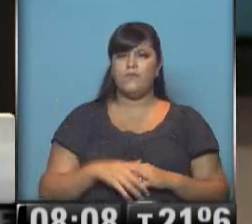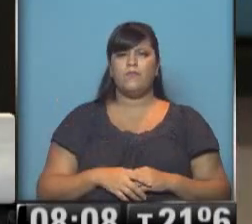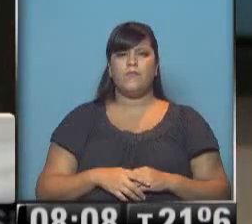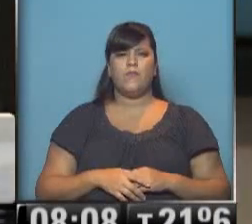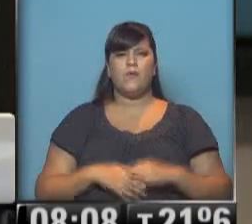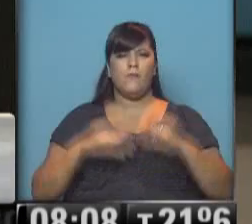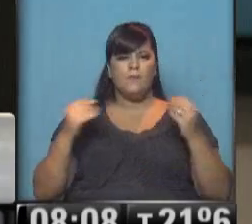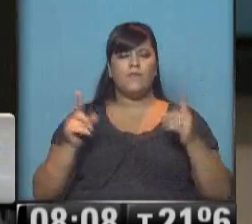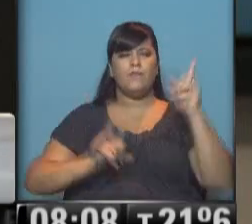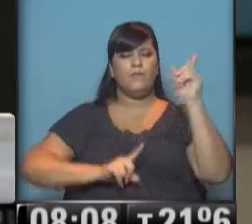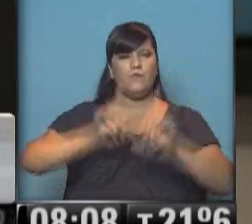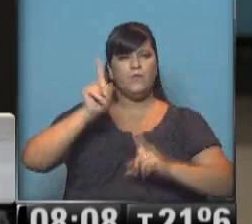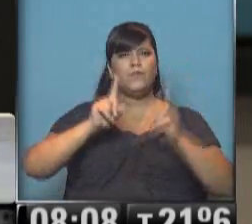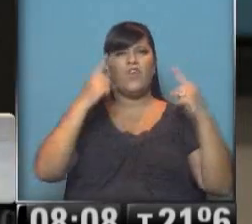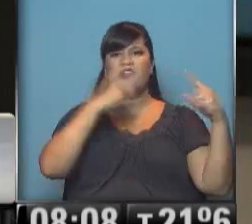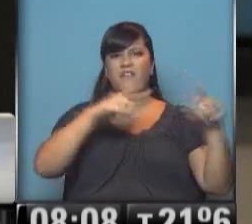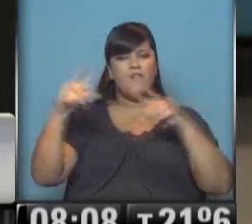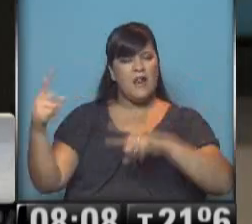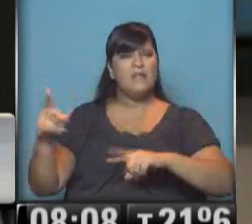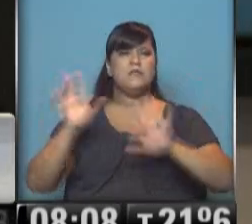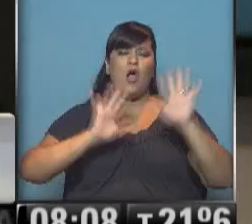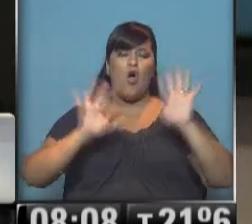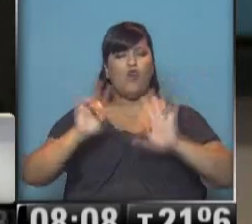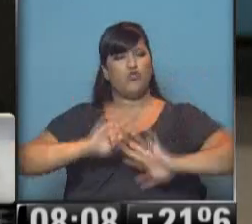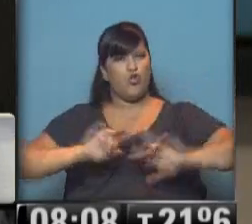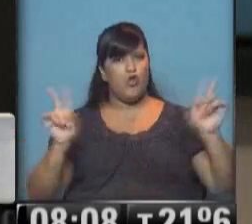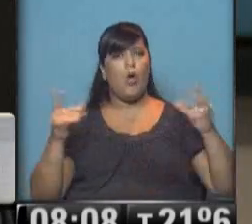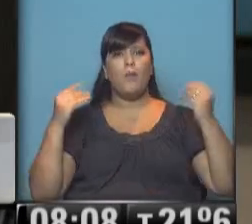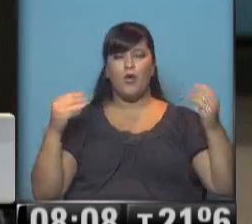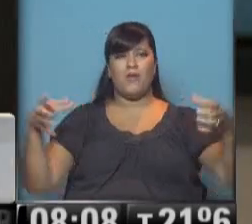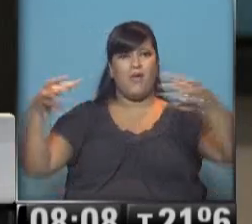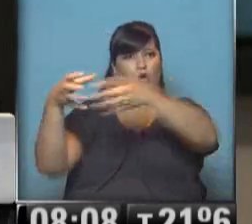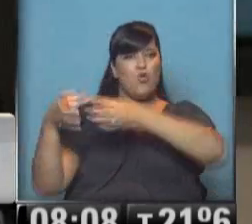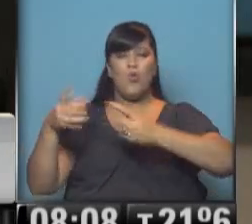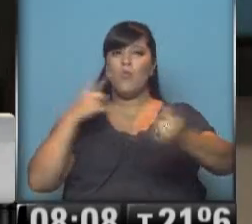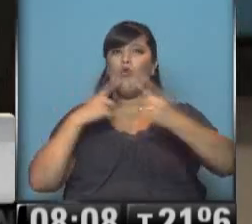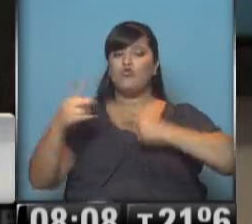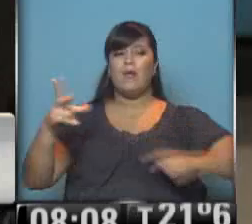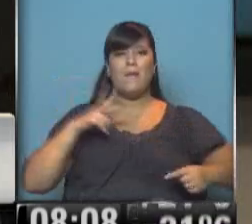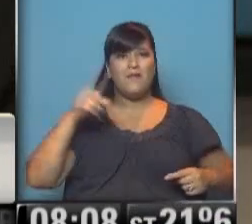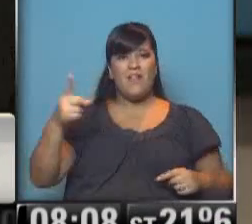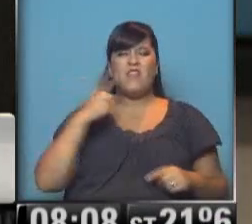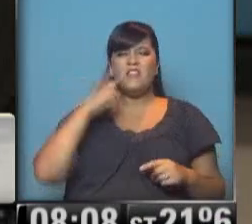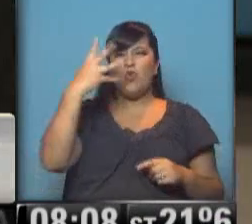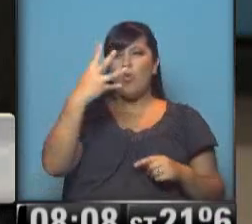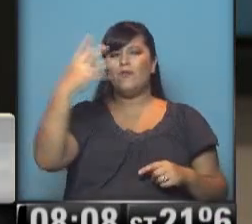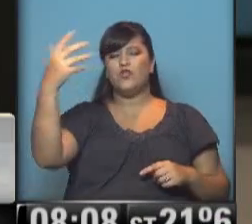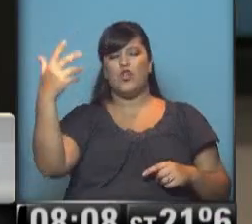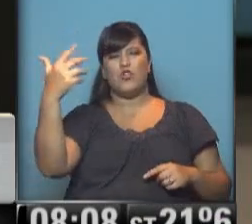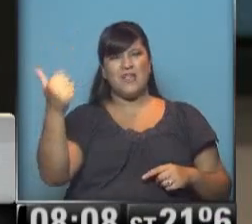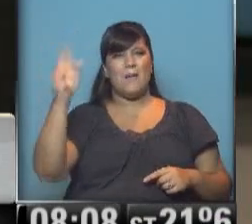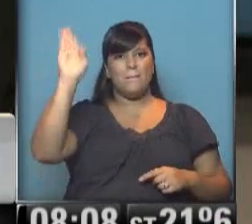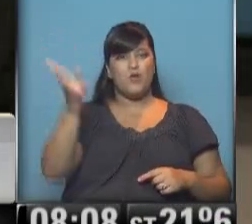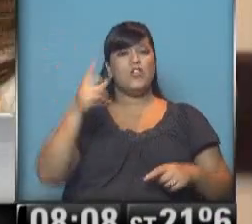en algunos casos la diferencia era grande en otros no tanto porque los indicadores privados de te hablaban de cuatro al seis por ciento mensual